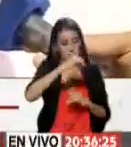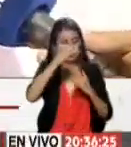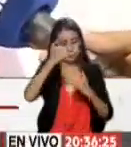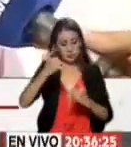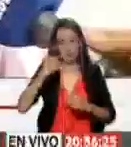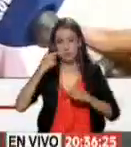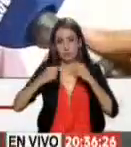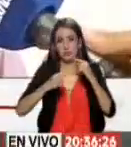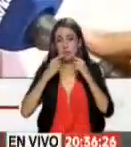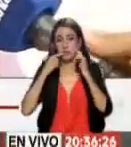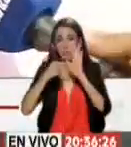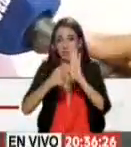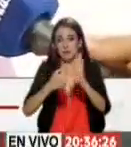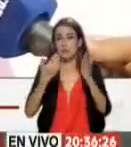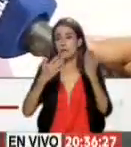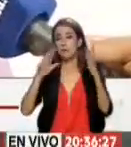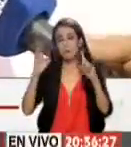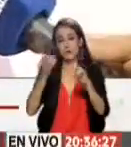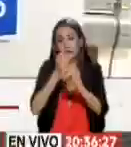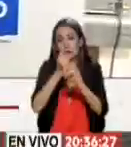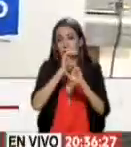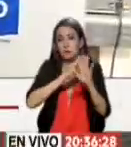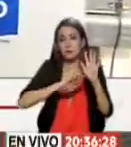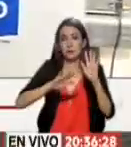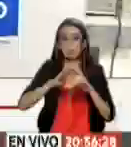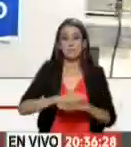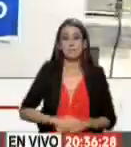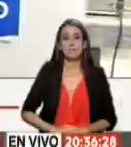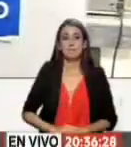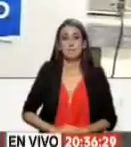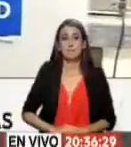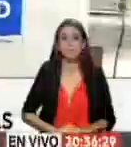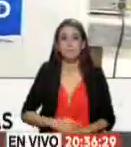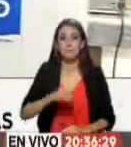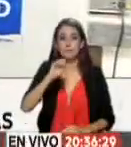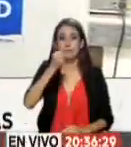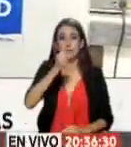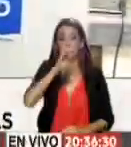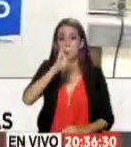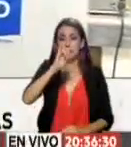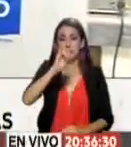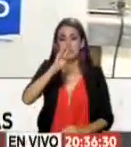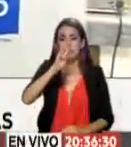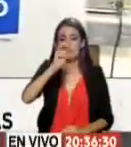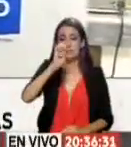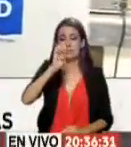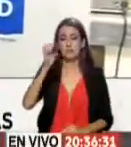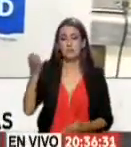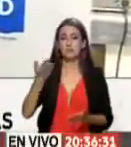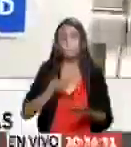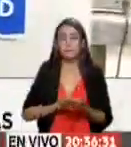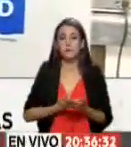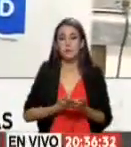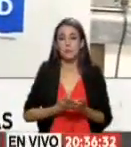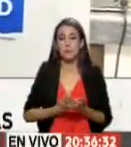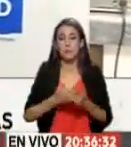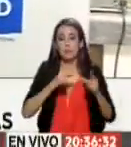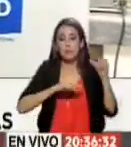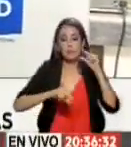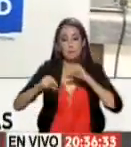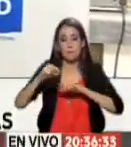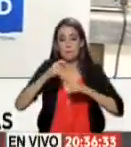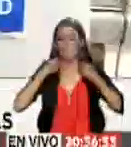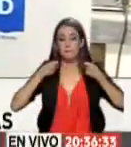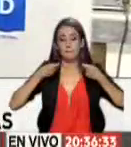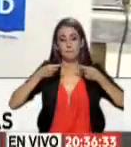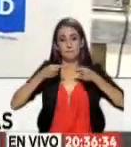ESPOL estén atados con la productividad del país. El CIBE cuenta con laboratorios de bioprocesos, fitopatología, cultivo de